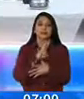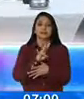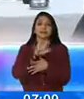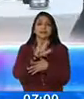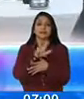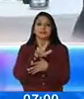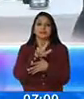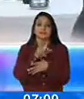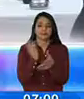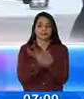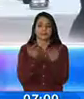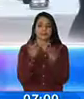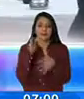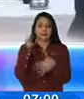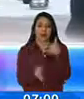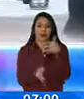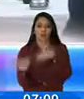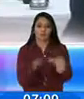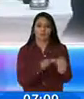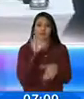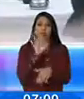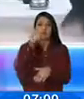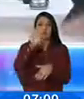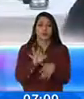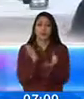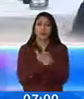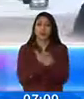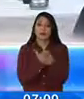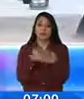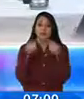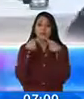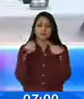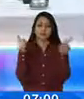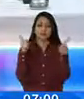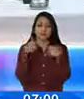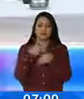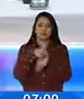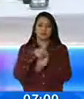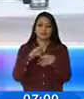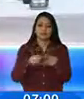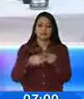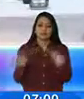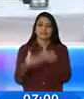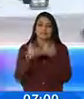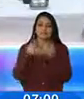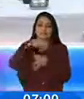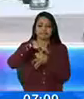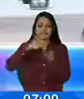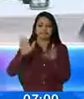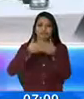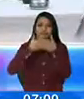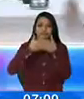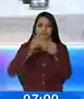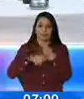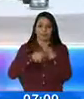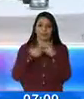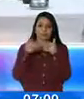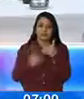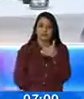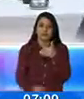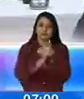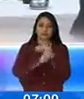40.973 actas y el porcentaje de actas que transmitimos en esas horas desde que encerramos y pusimos de cero y empezó